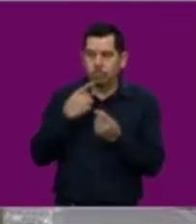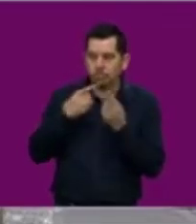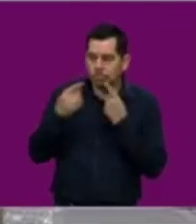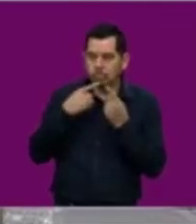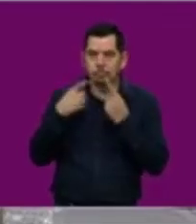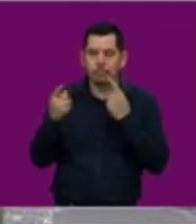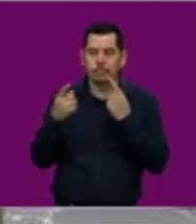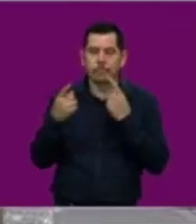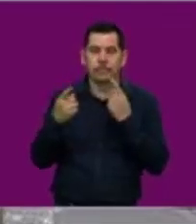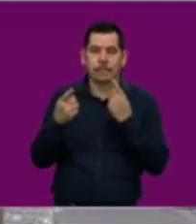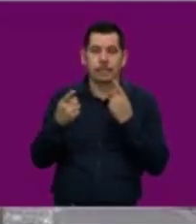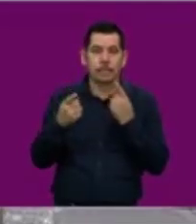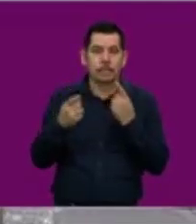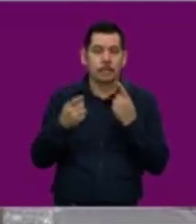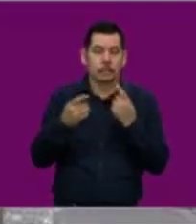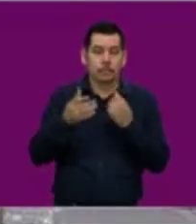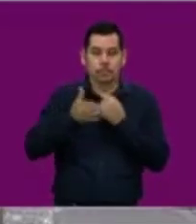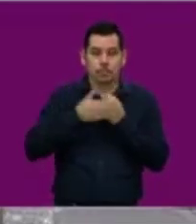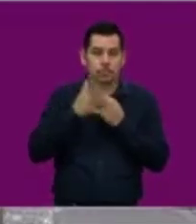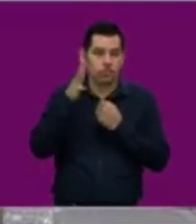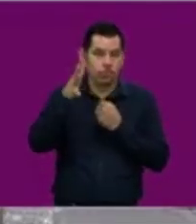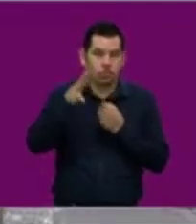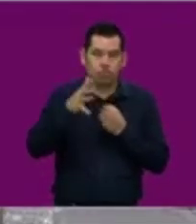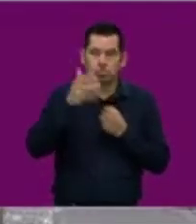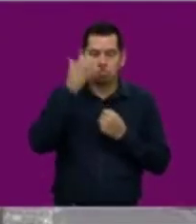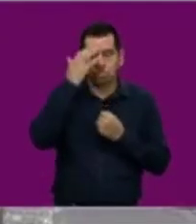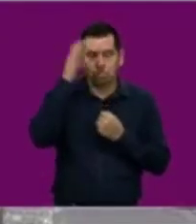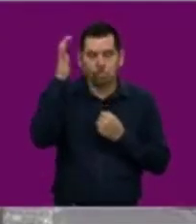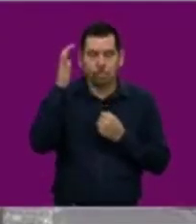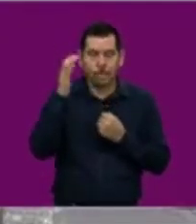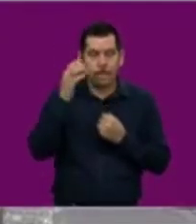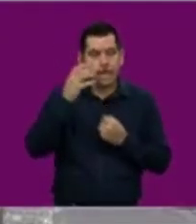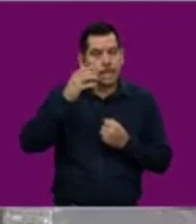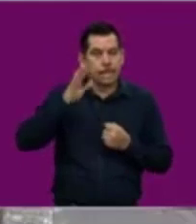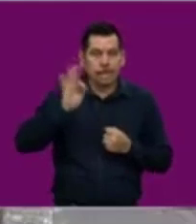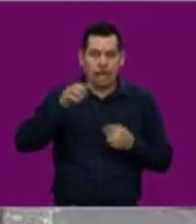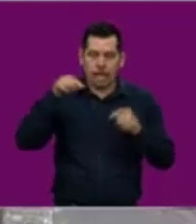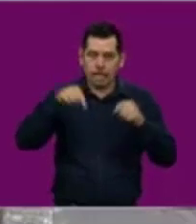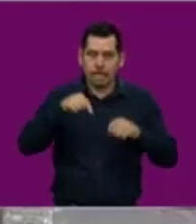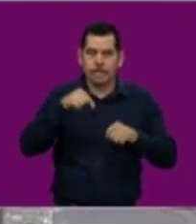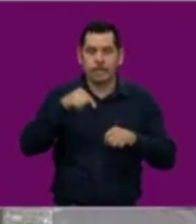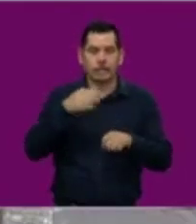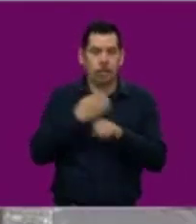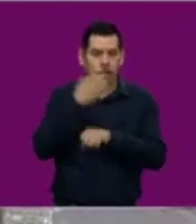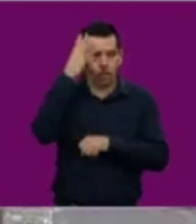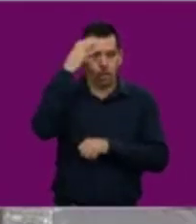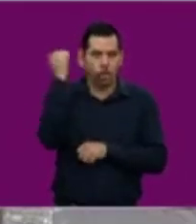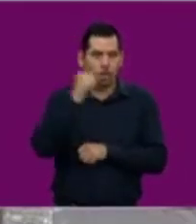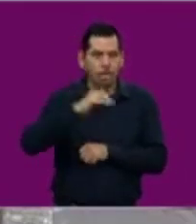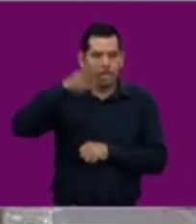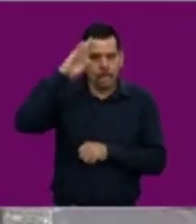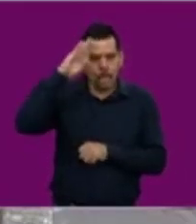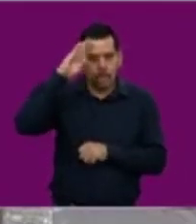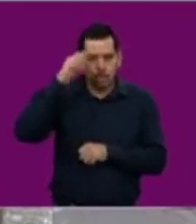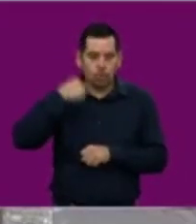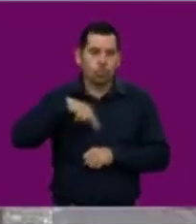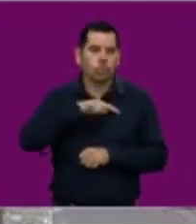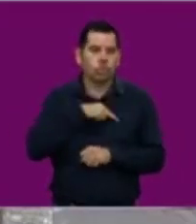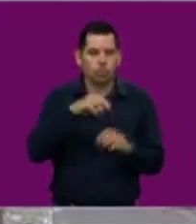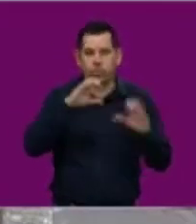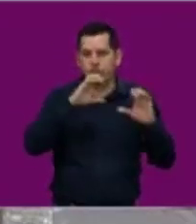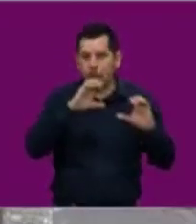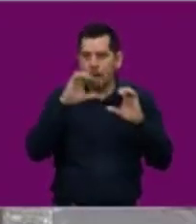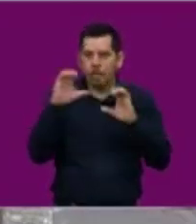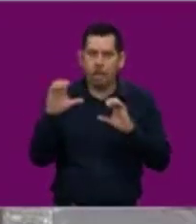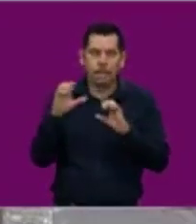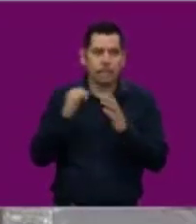escenario creemos nosotros en morelos que estamos siendo sumamente cuidadosos en la toma de decisiones y